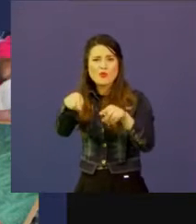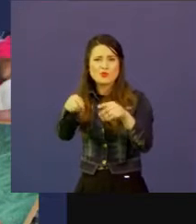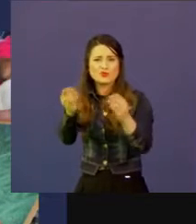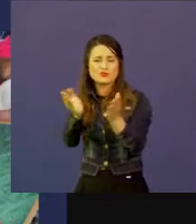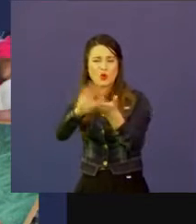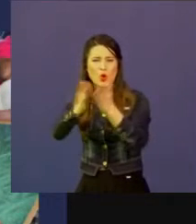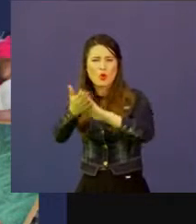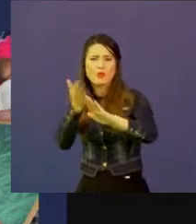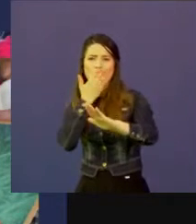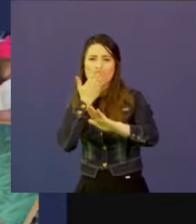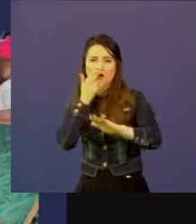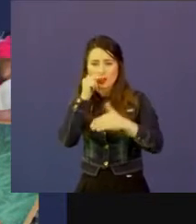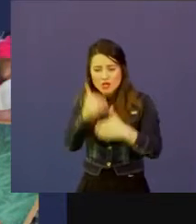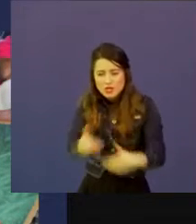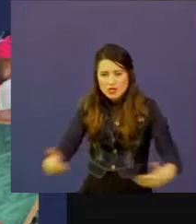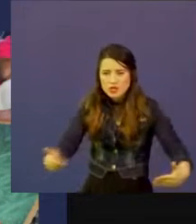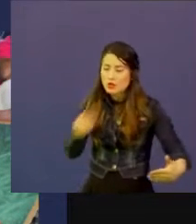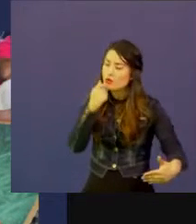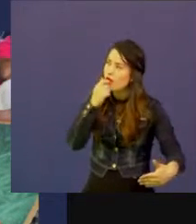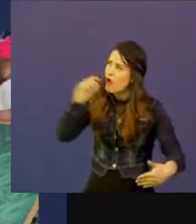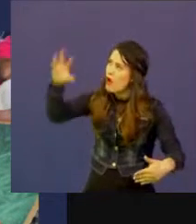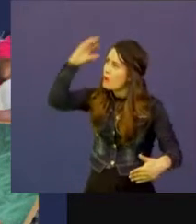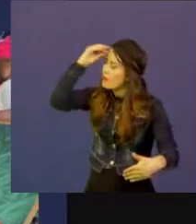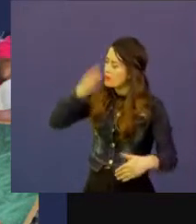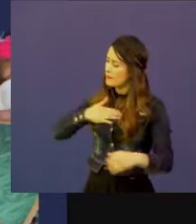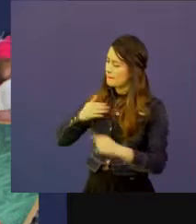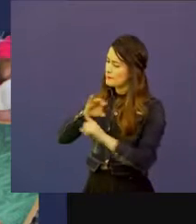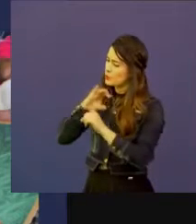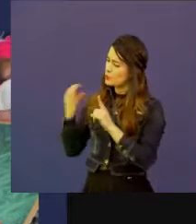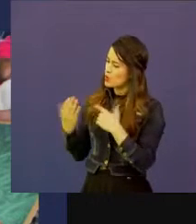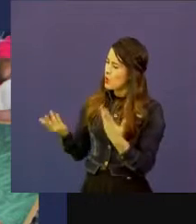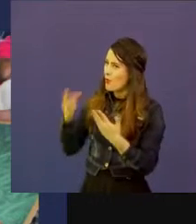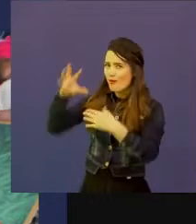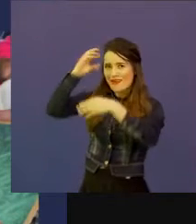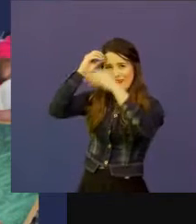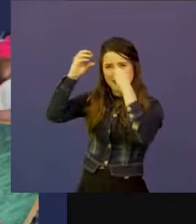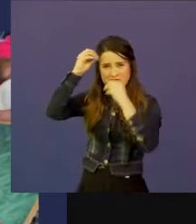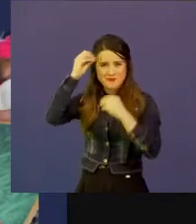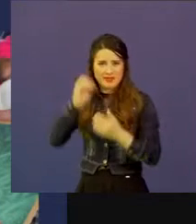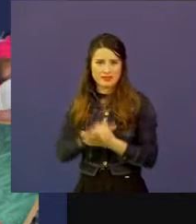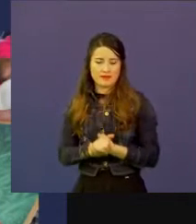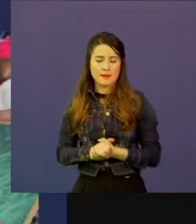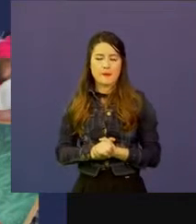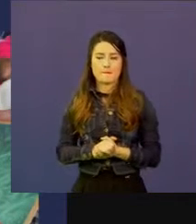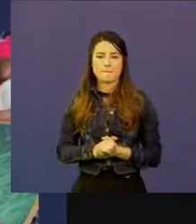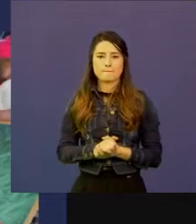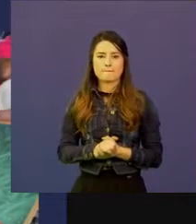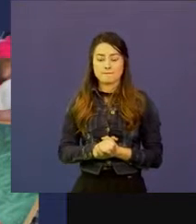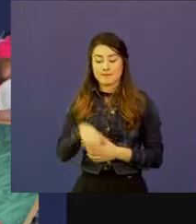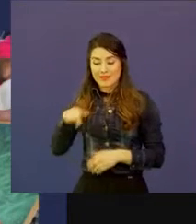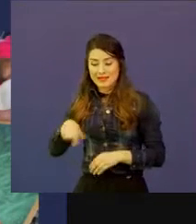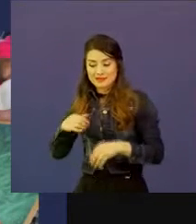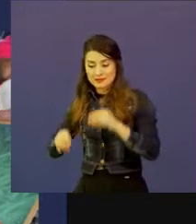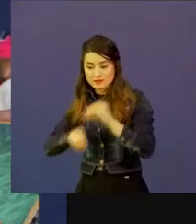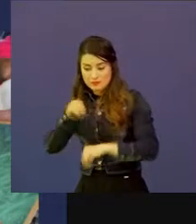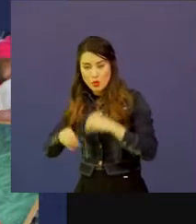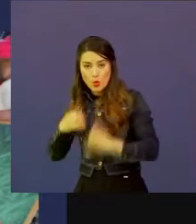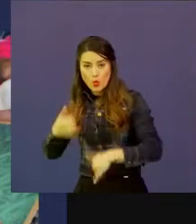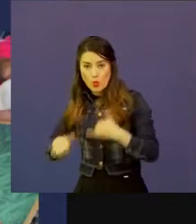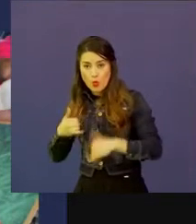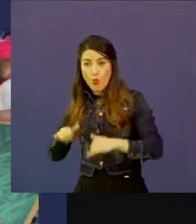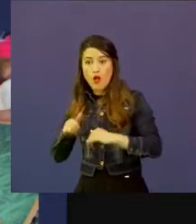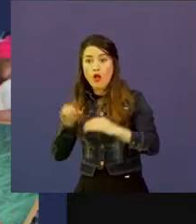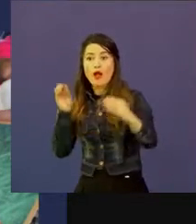aprendizaje conozcan sobre su cultura. Además que no es un juego solamente desarrollado para una cultura indígena específica, sino que puede